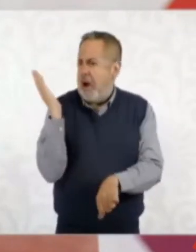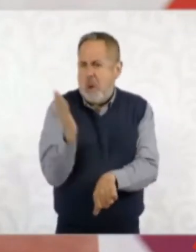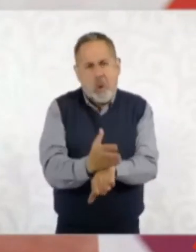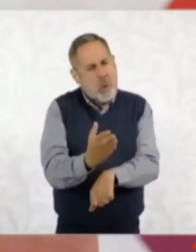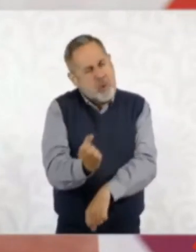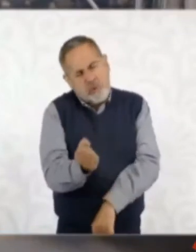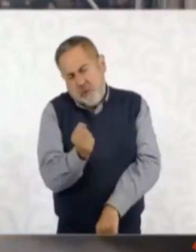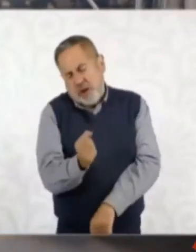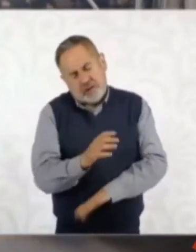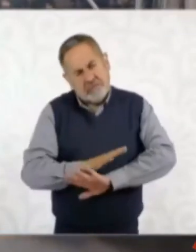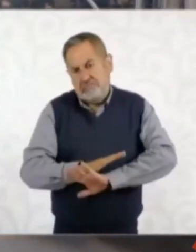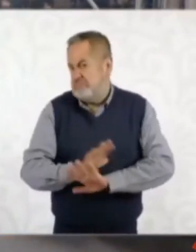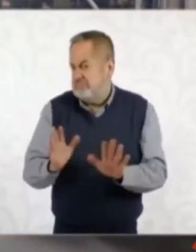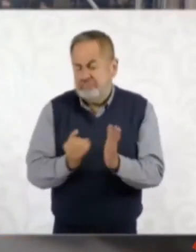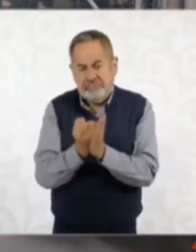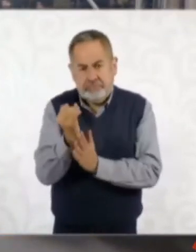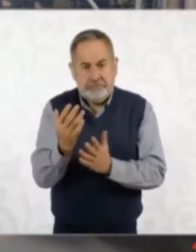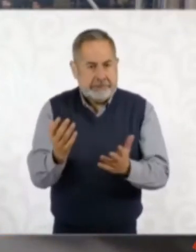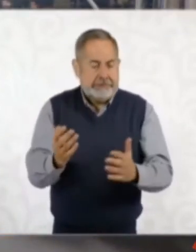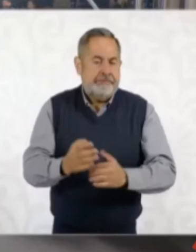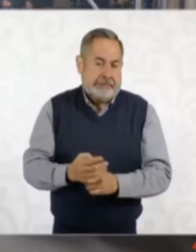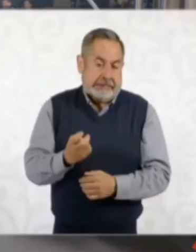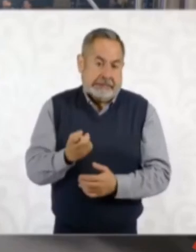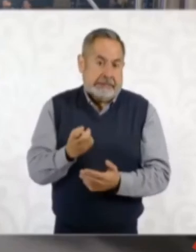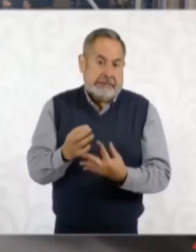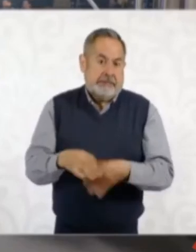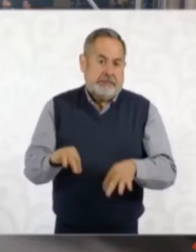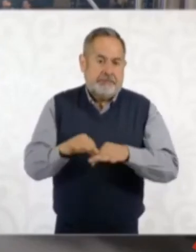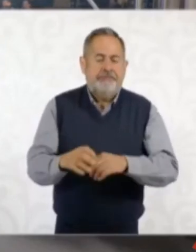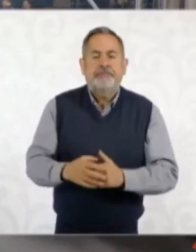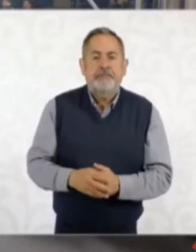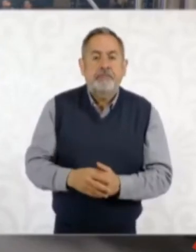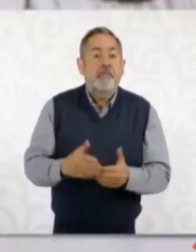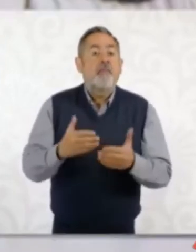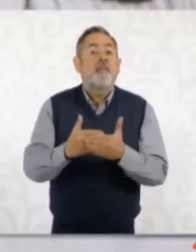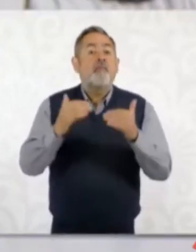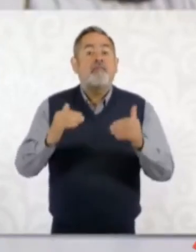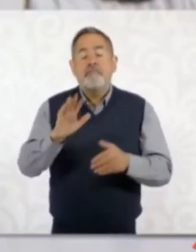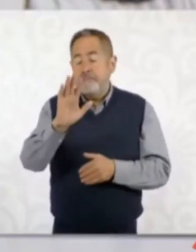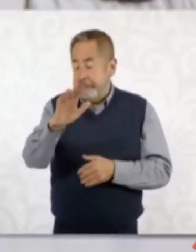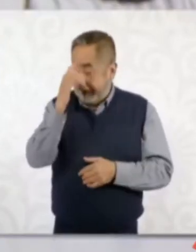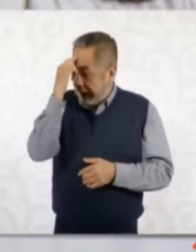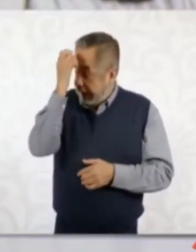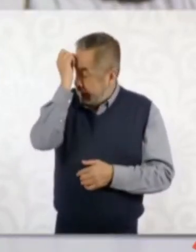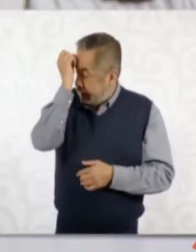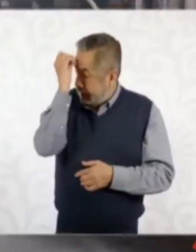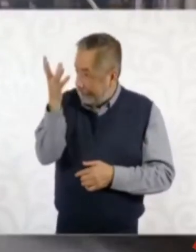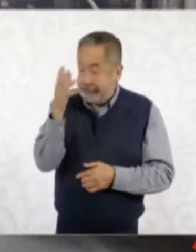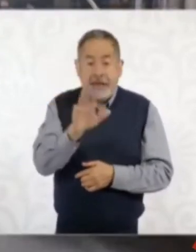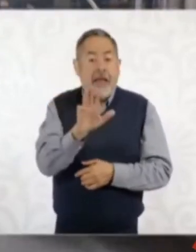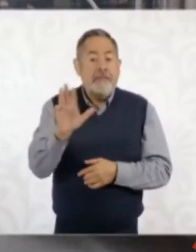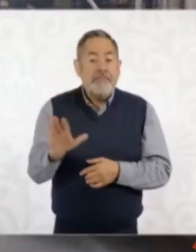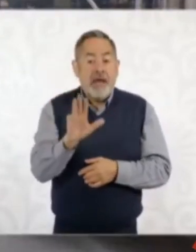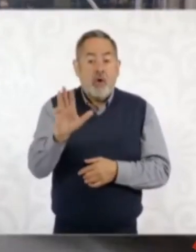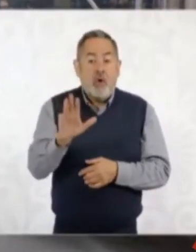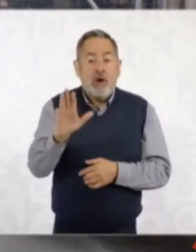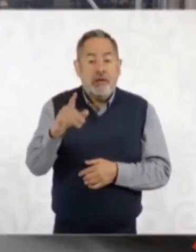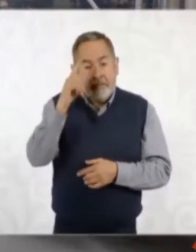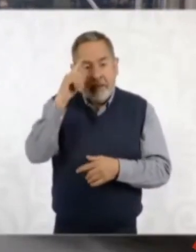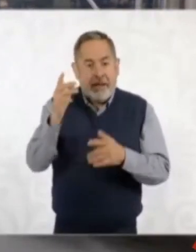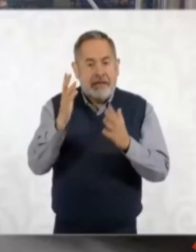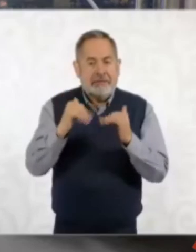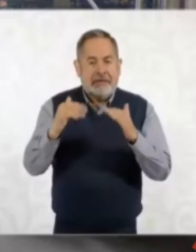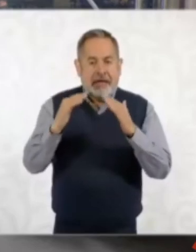antes de pasar a las preguntas, hoy es miércoles de vivienda, se me había olvidado, y tenemos un enlace muy